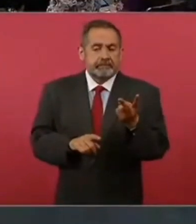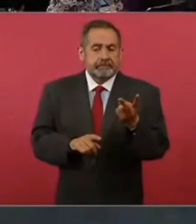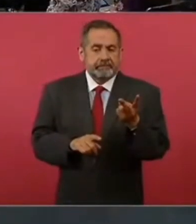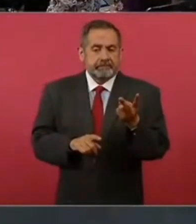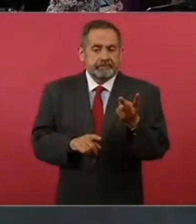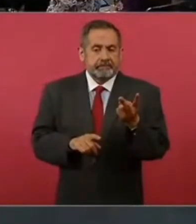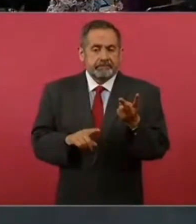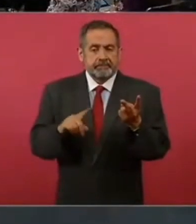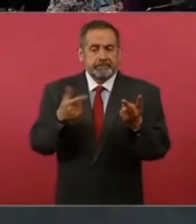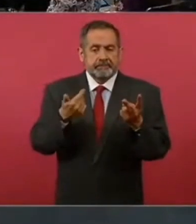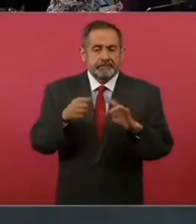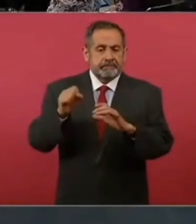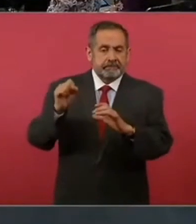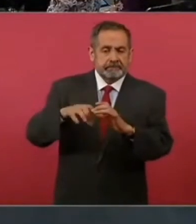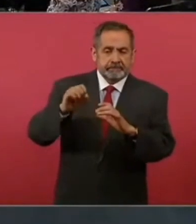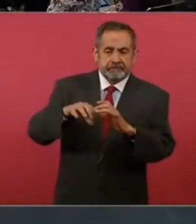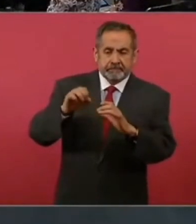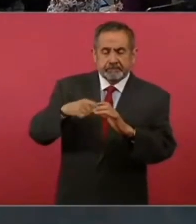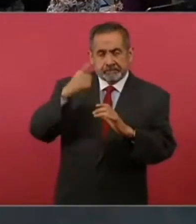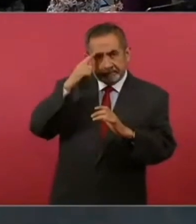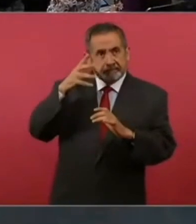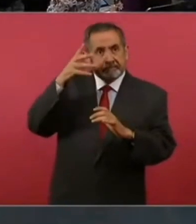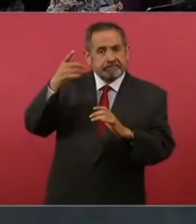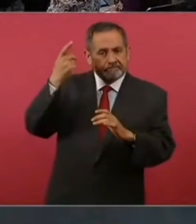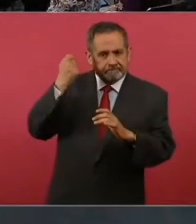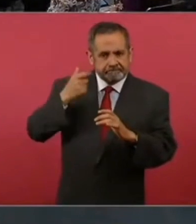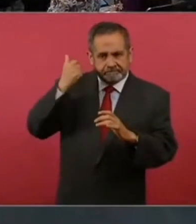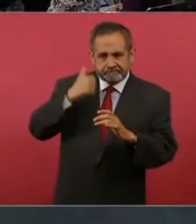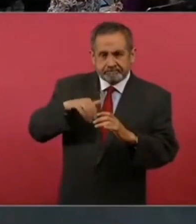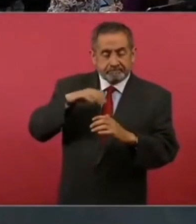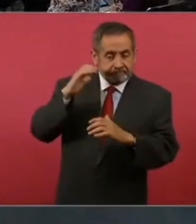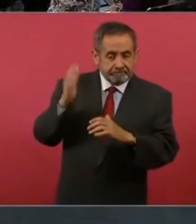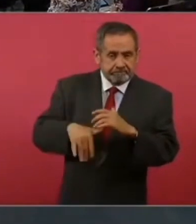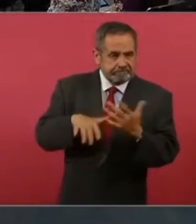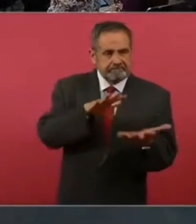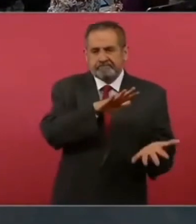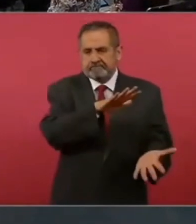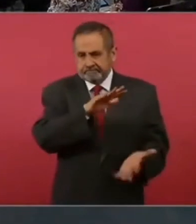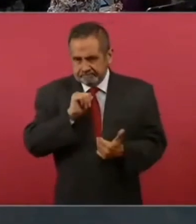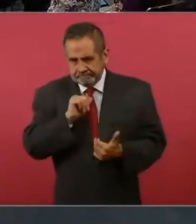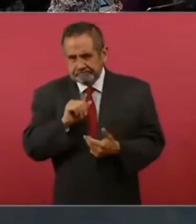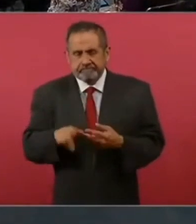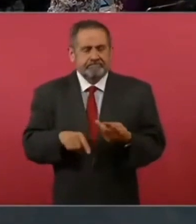fondo especial de retiro